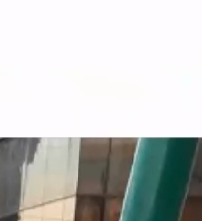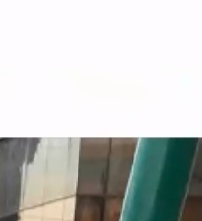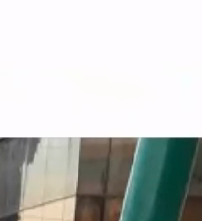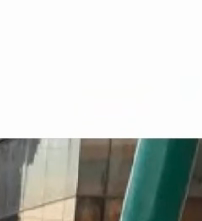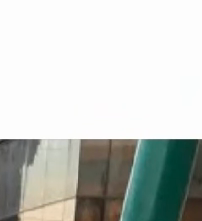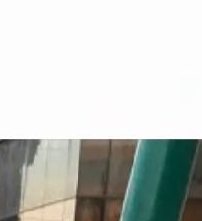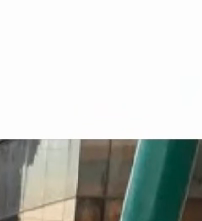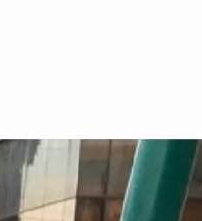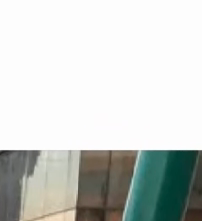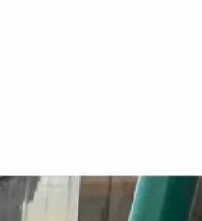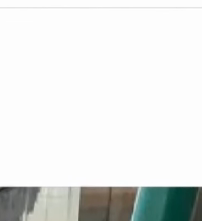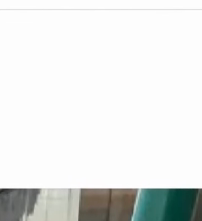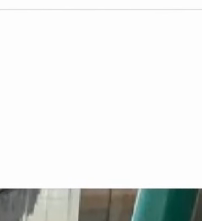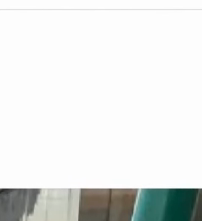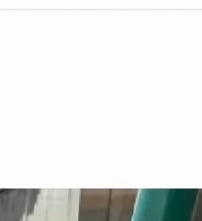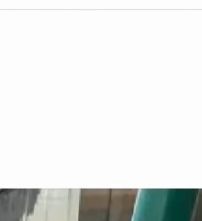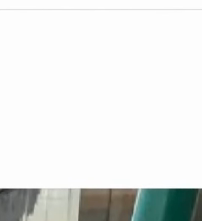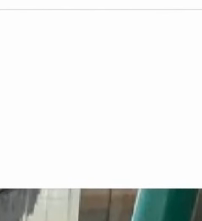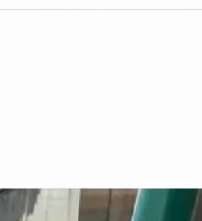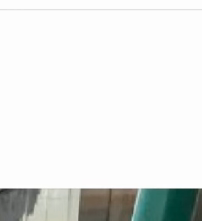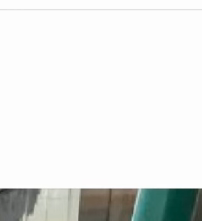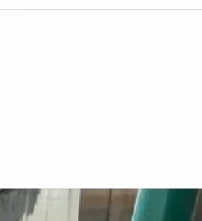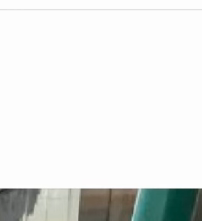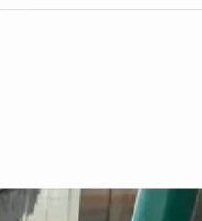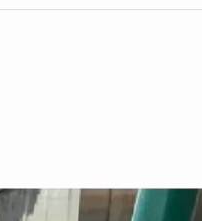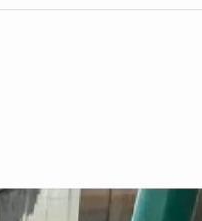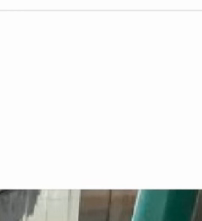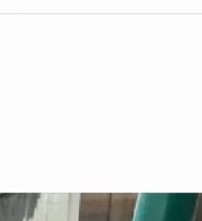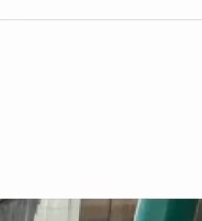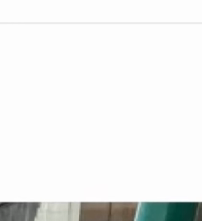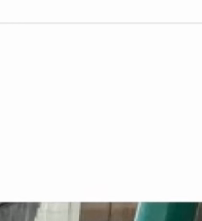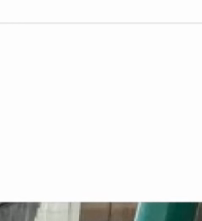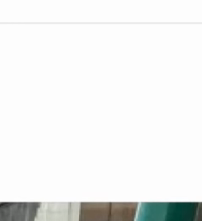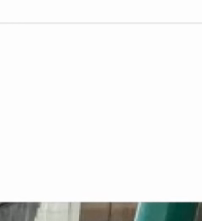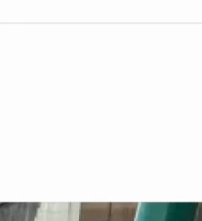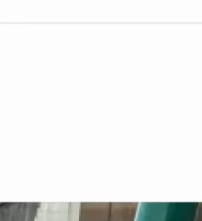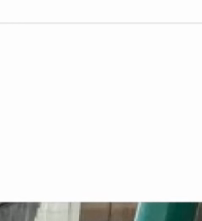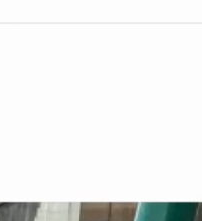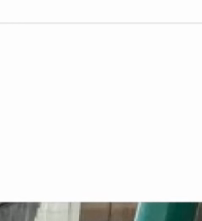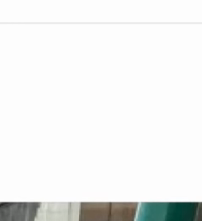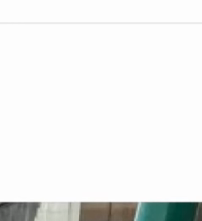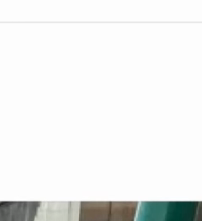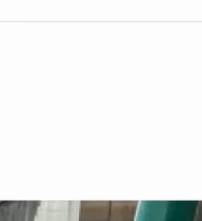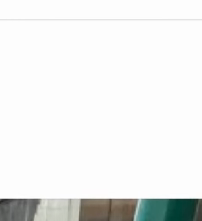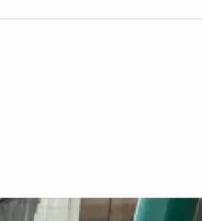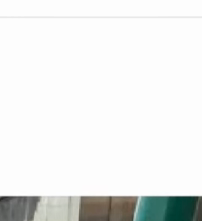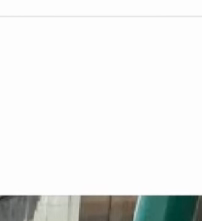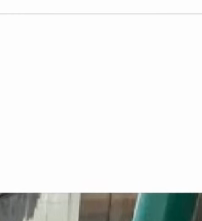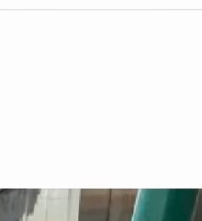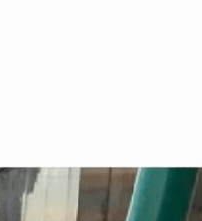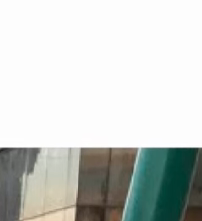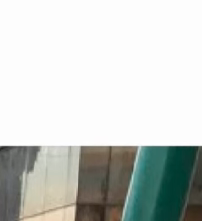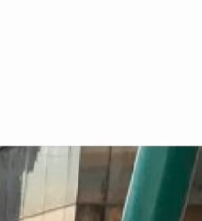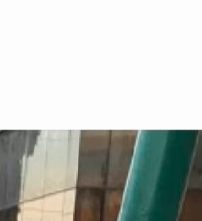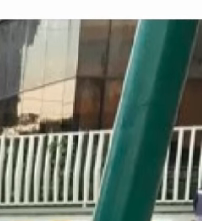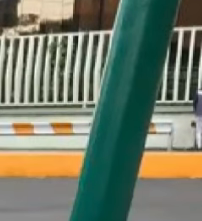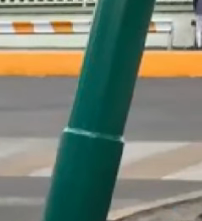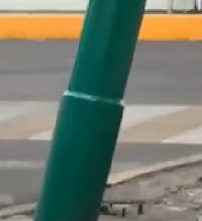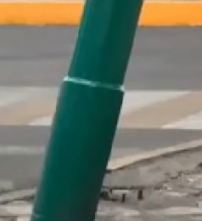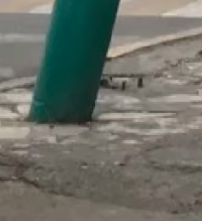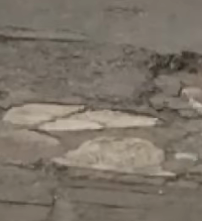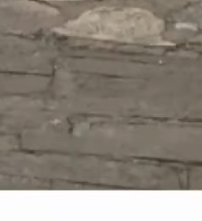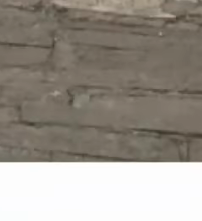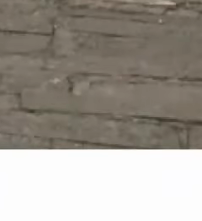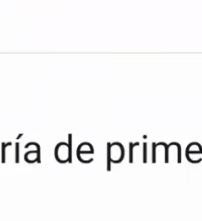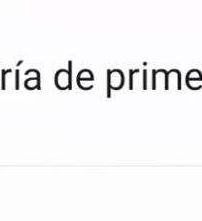Si crees que para sacar petróleo solamente hay que hacer un hoyo y meter un popote, ¿por qué no habrás de pensar que una refinería es como una cocina